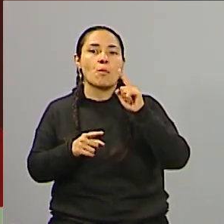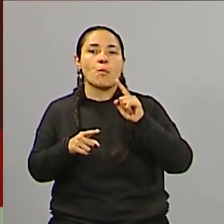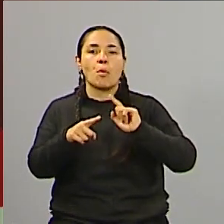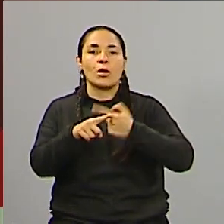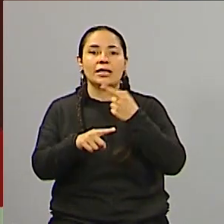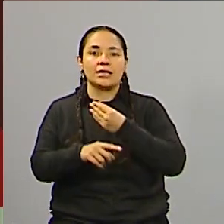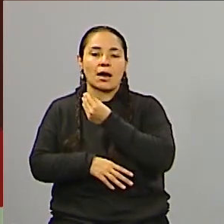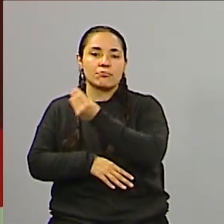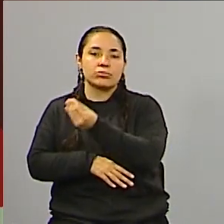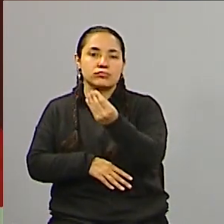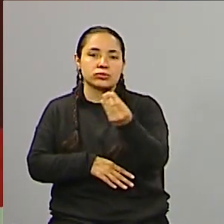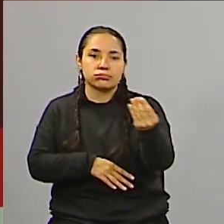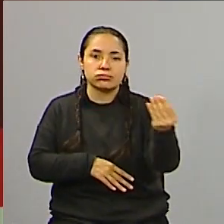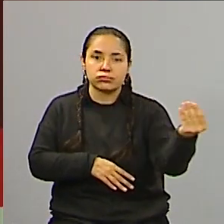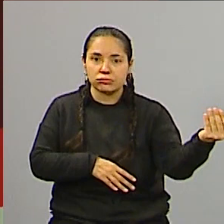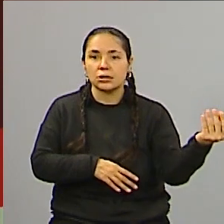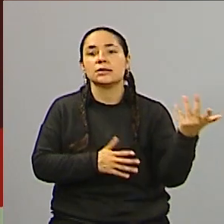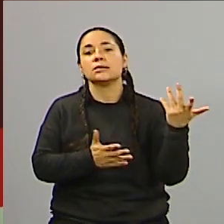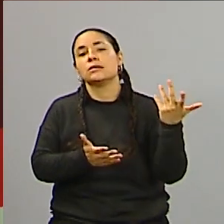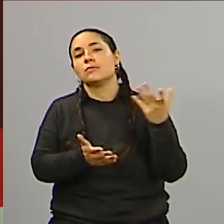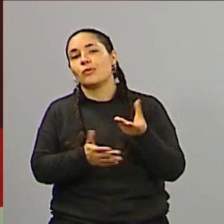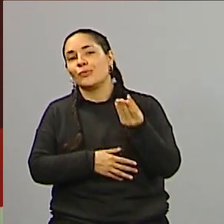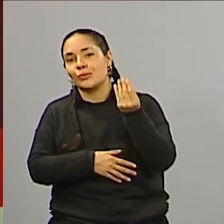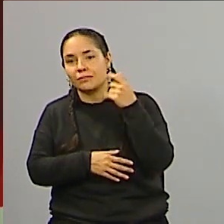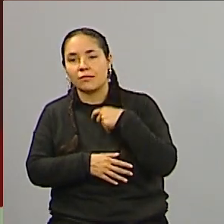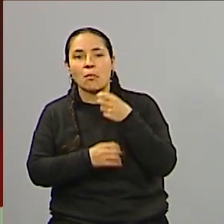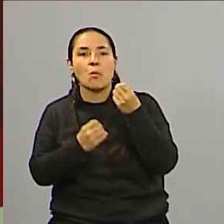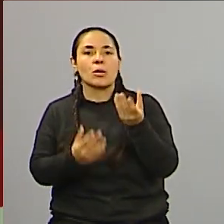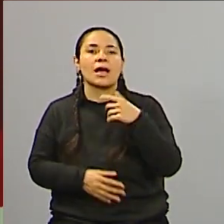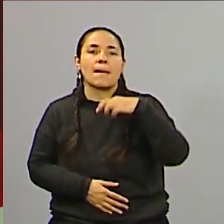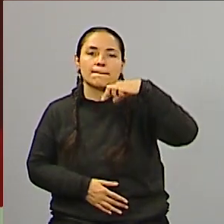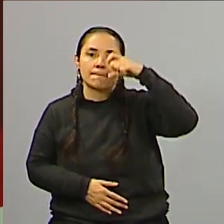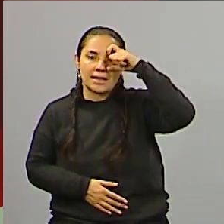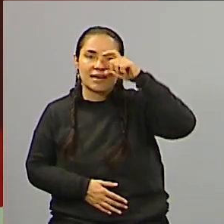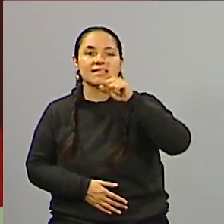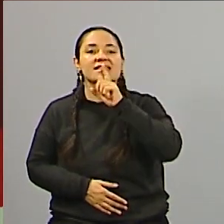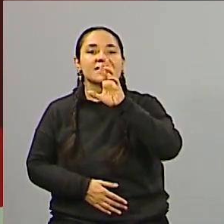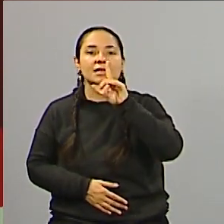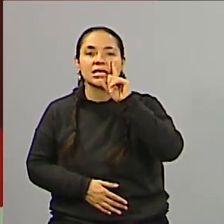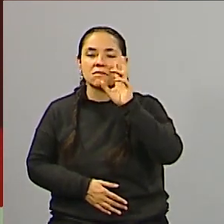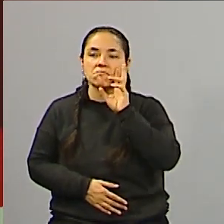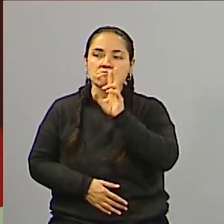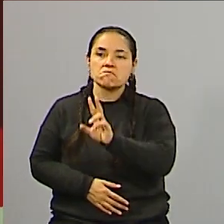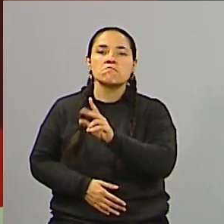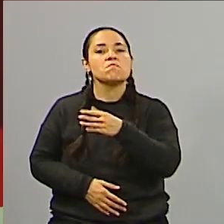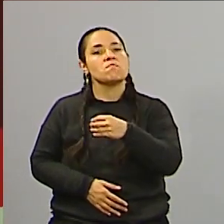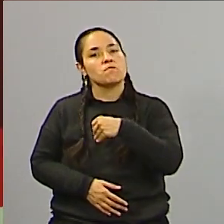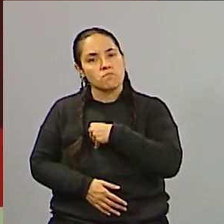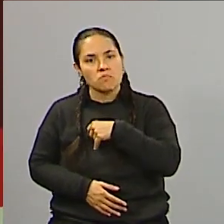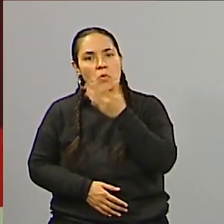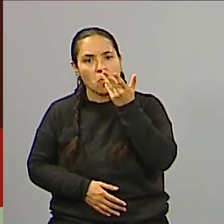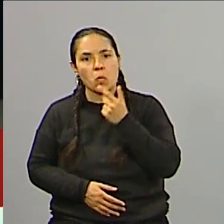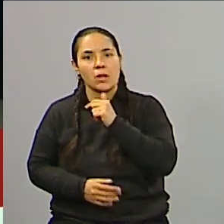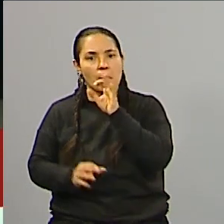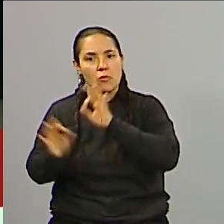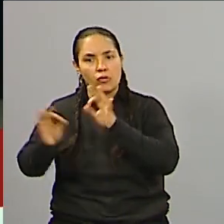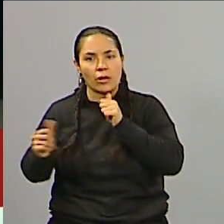subterráneo en la Plaza Independencia. Víctor Fallat, bajo la Plaza San Martín, y por eso fue la última plaza que se reformó.